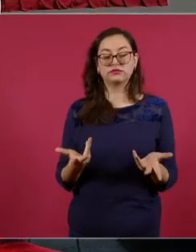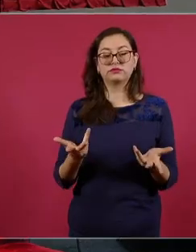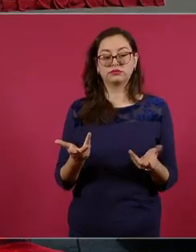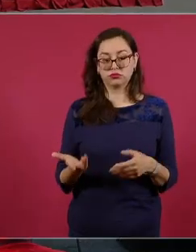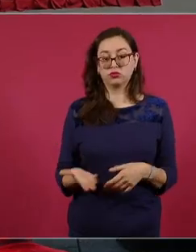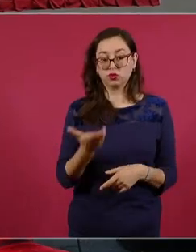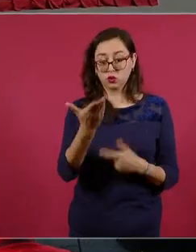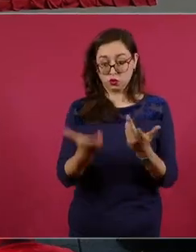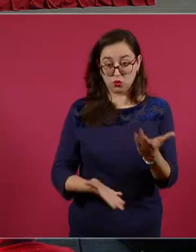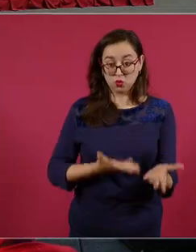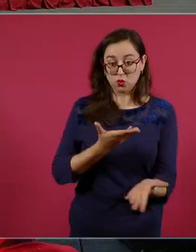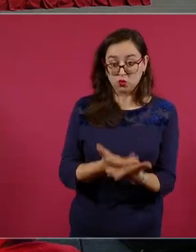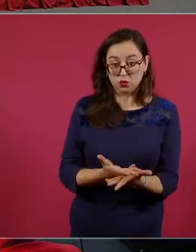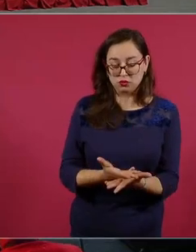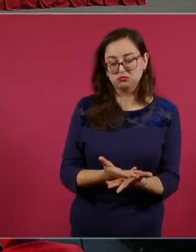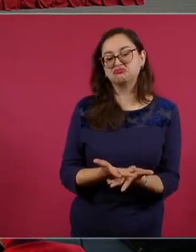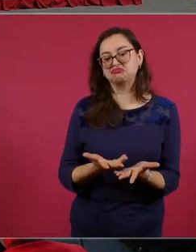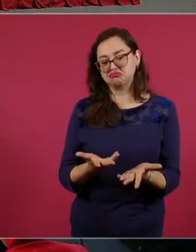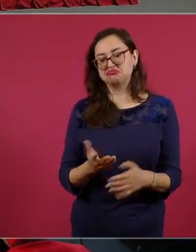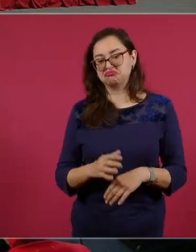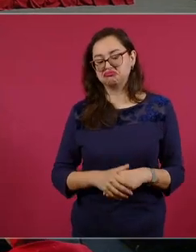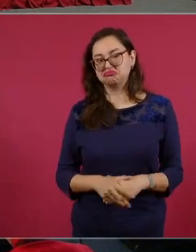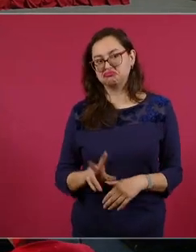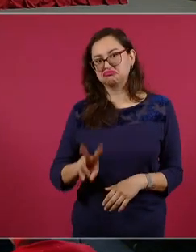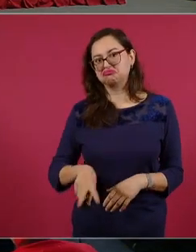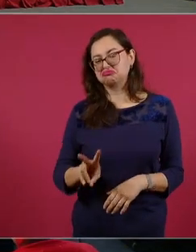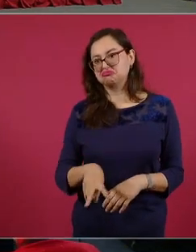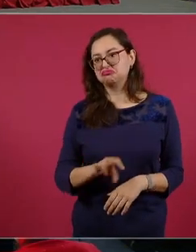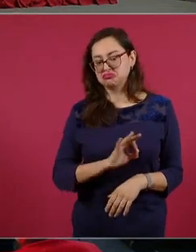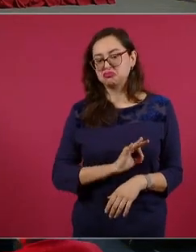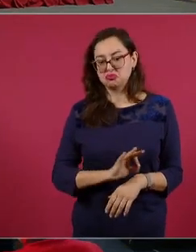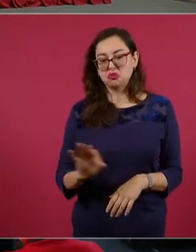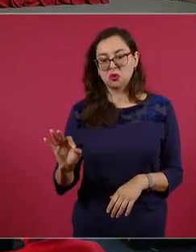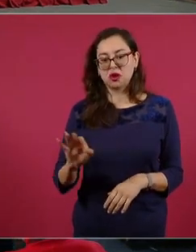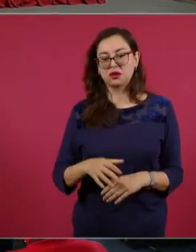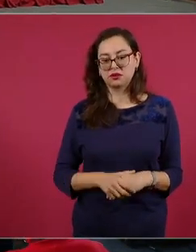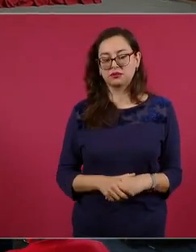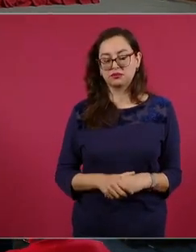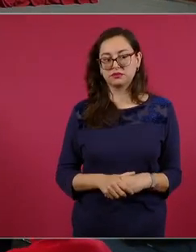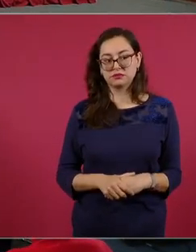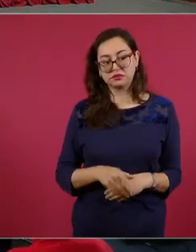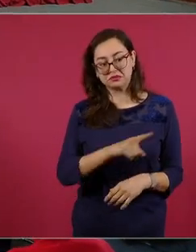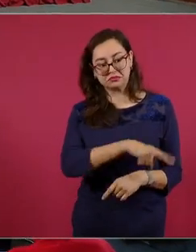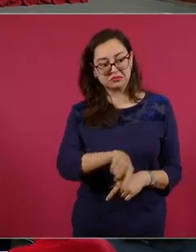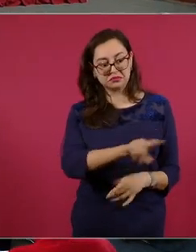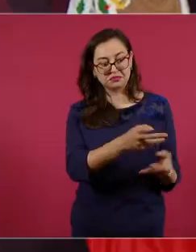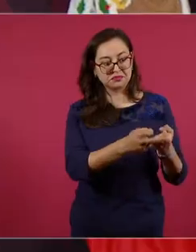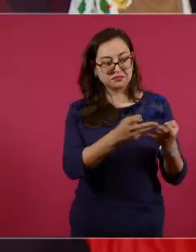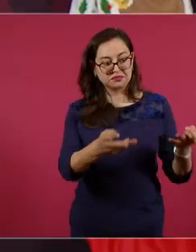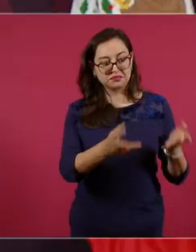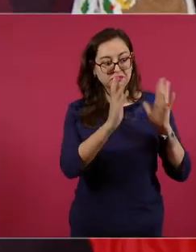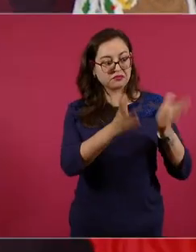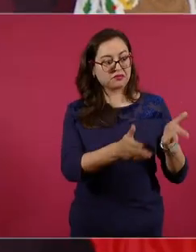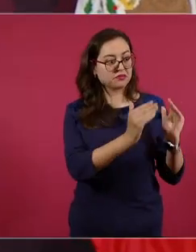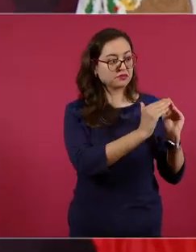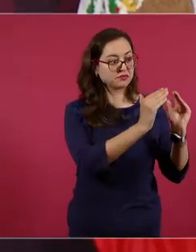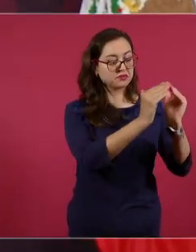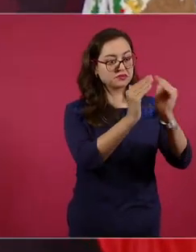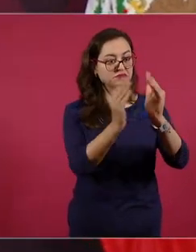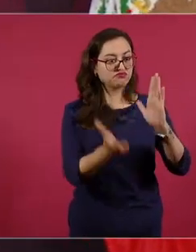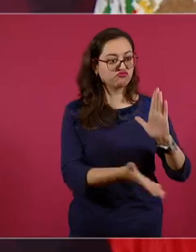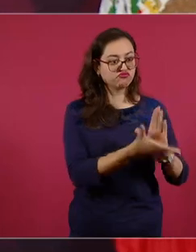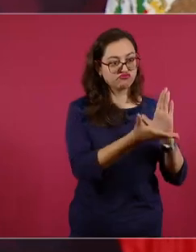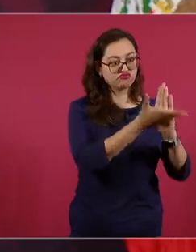propones, pues yo creo que es ya lo más viable, una indemnización, porque si